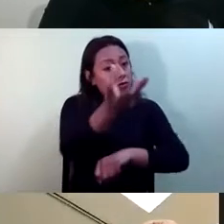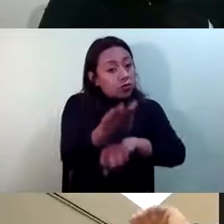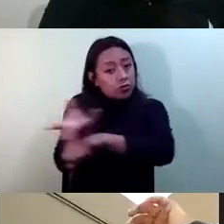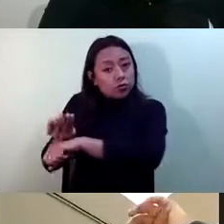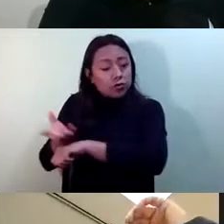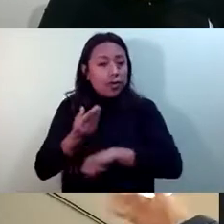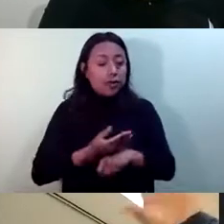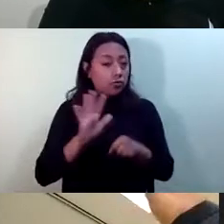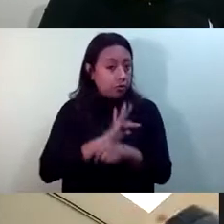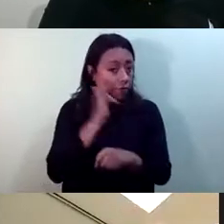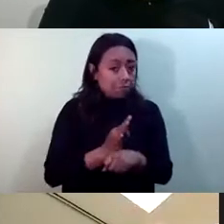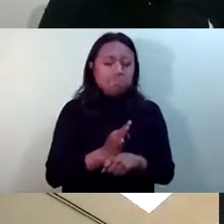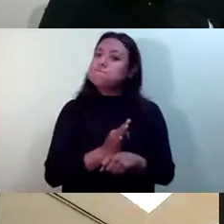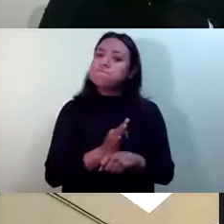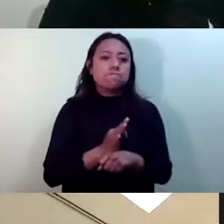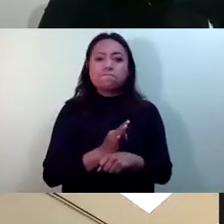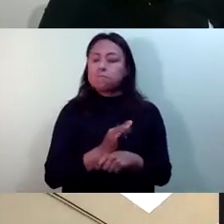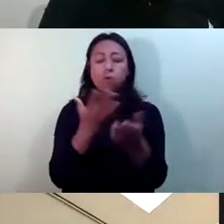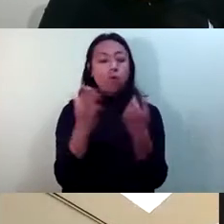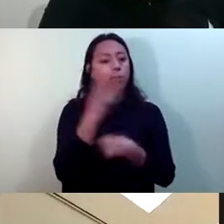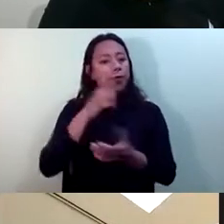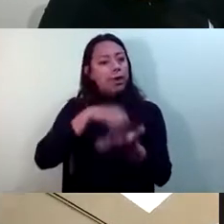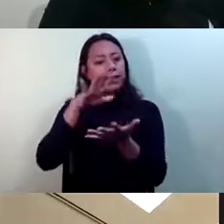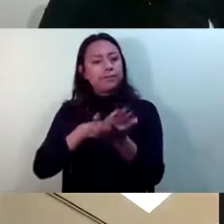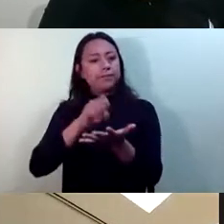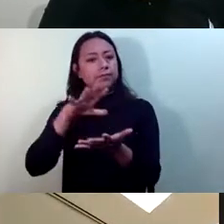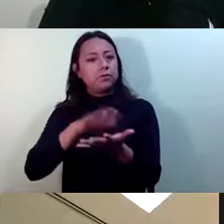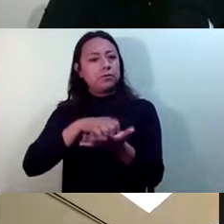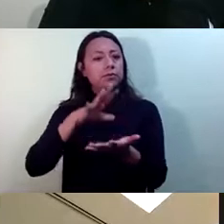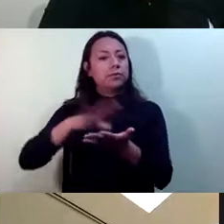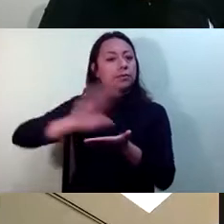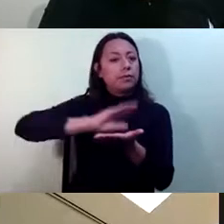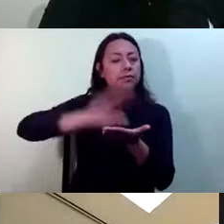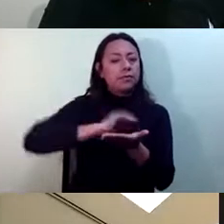fueron insuficientes ante el registro de ingresos de la ciudad